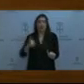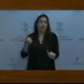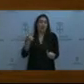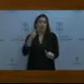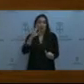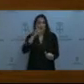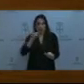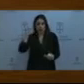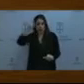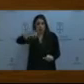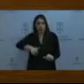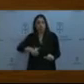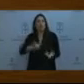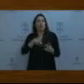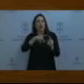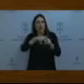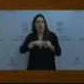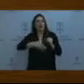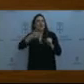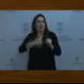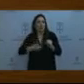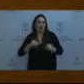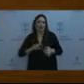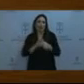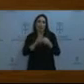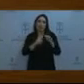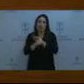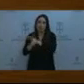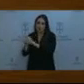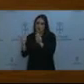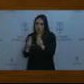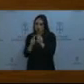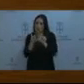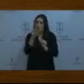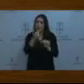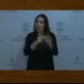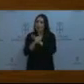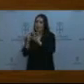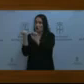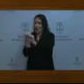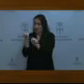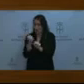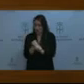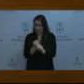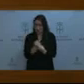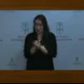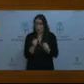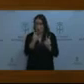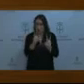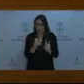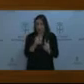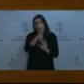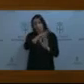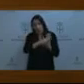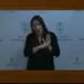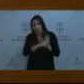como unas herramientas muy importantes de inclusión social y de inclusión laboral. Programas y